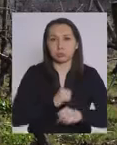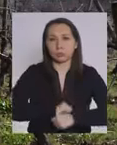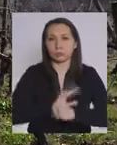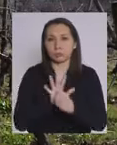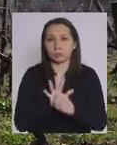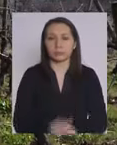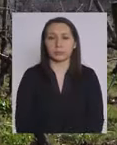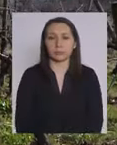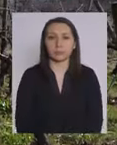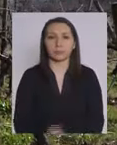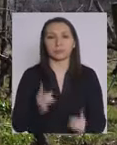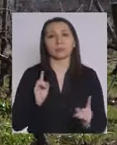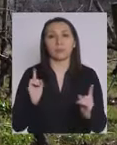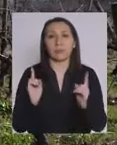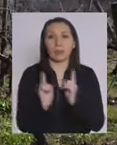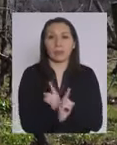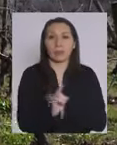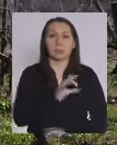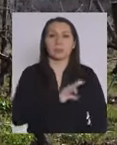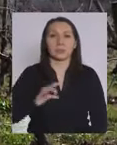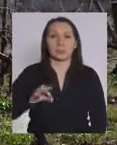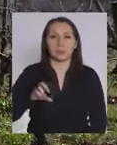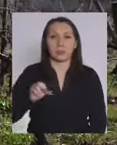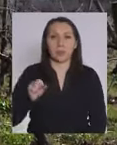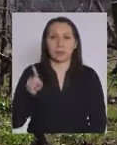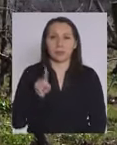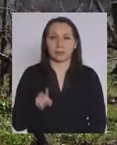se dio la palabra al ministro parís